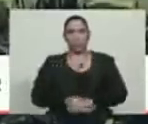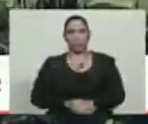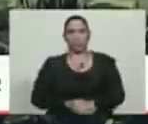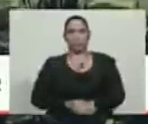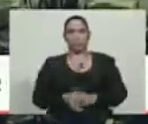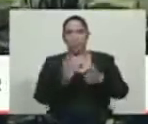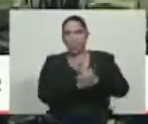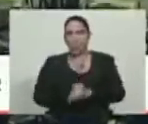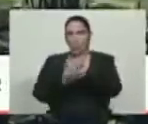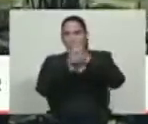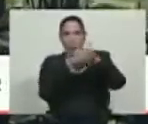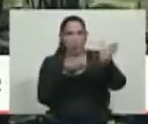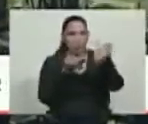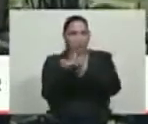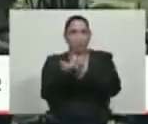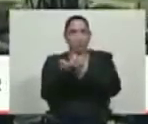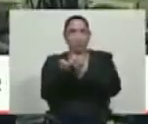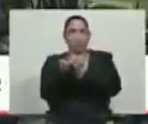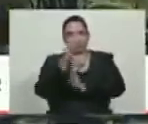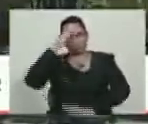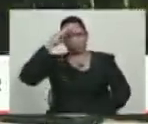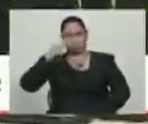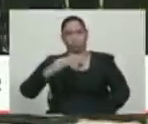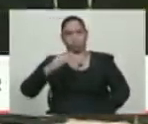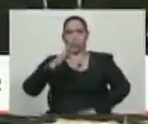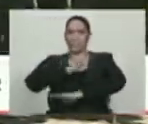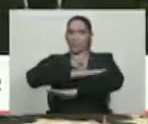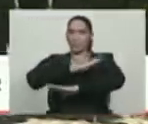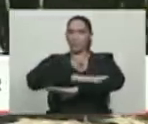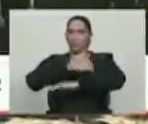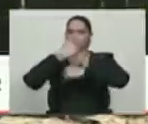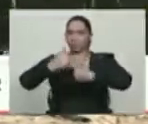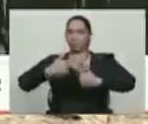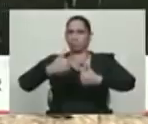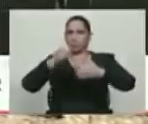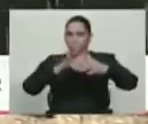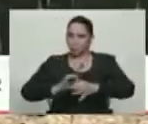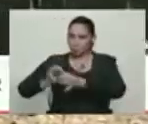Unión, lealtad, obediencia, disciplina, cohesión